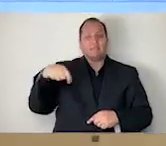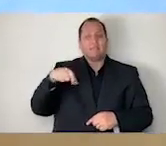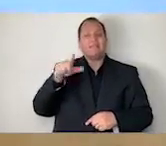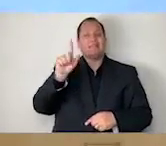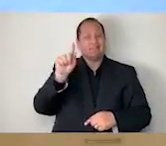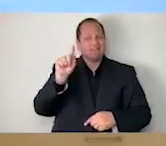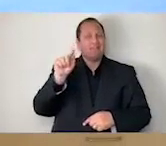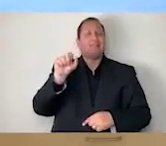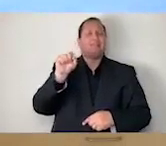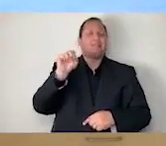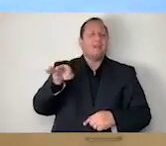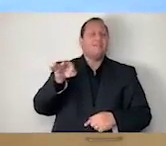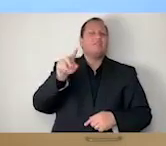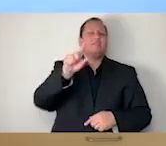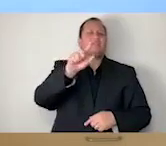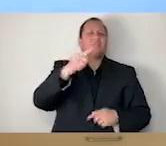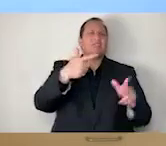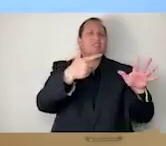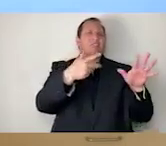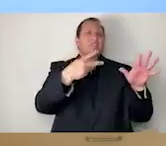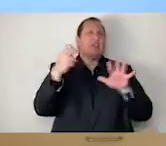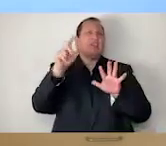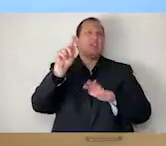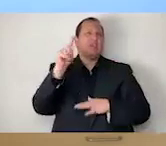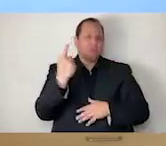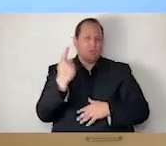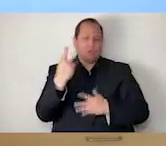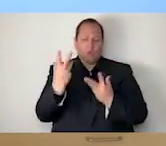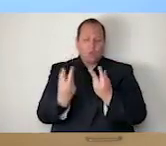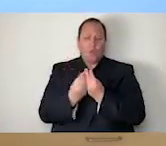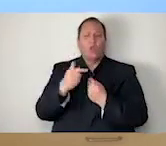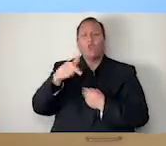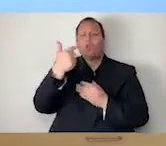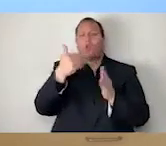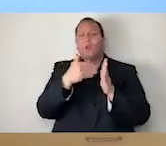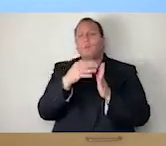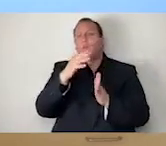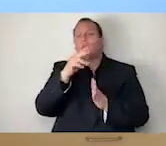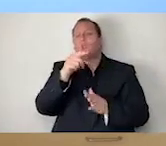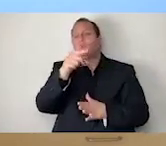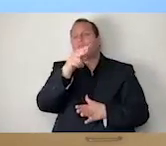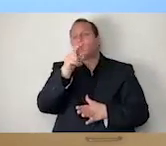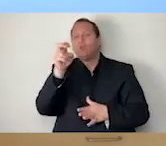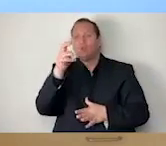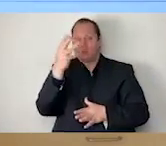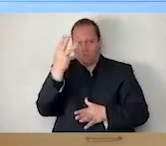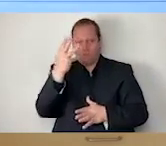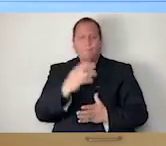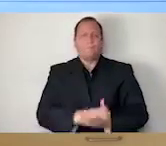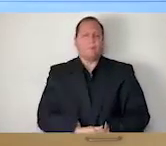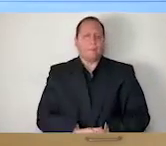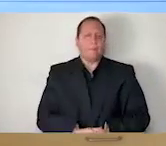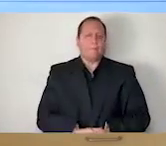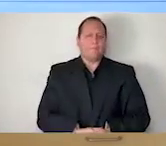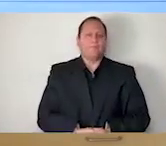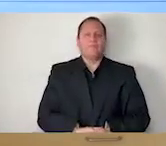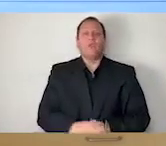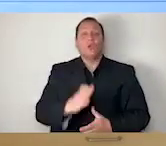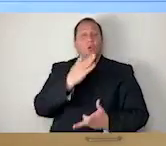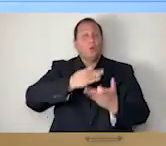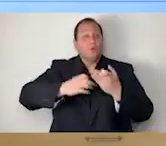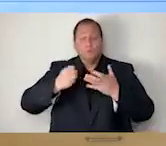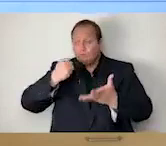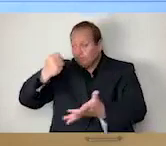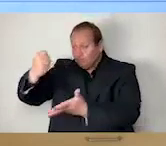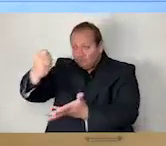y 30 san felipe 7 171 por un gran total de 12 mil 204 que sigue el